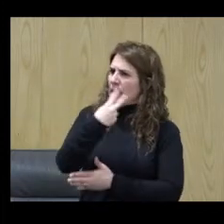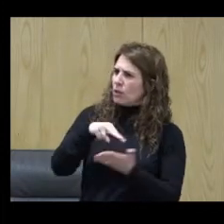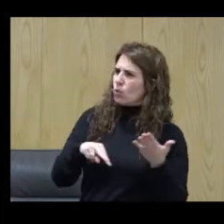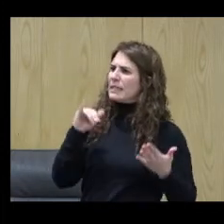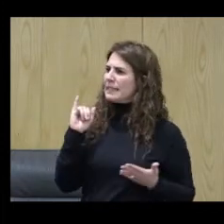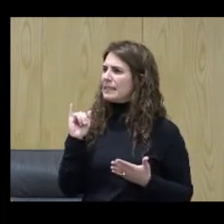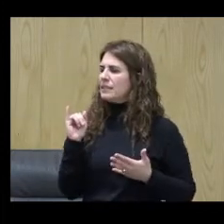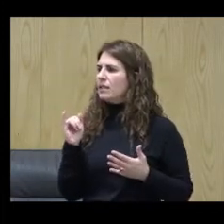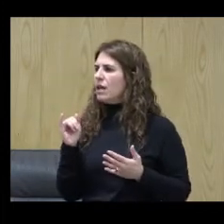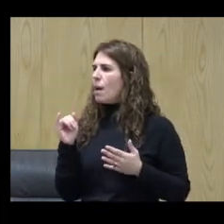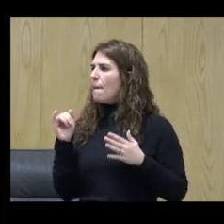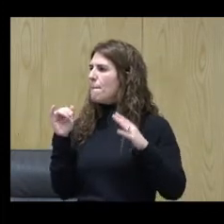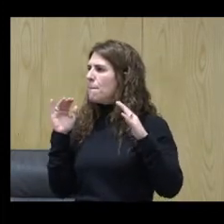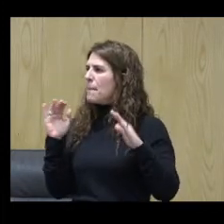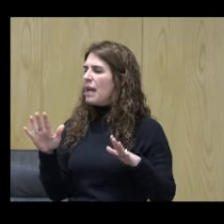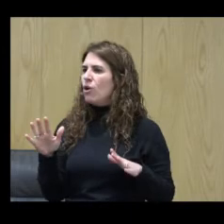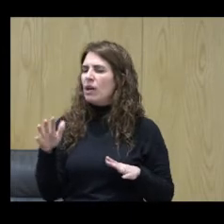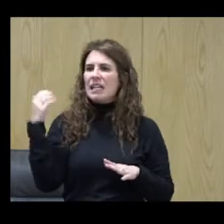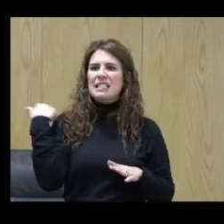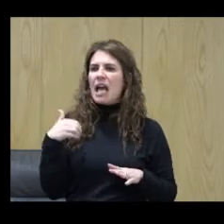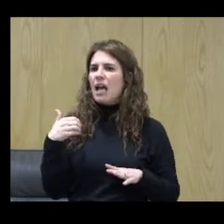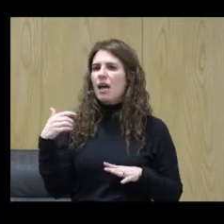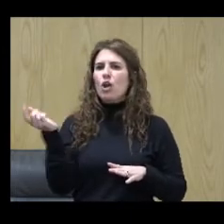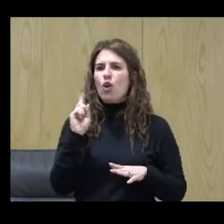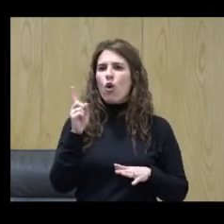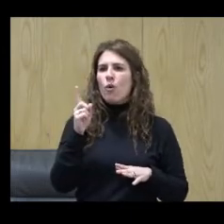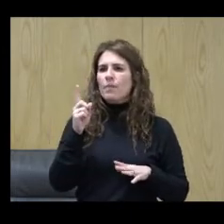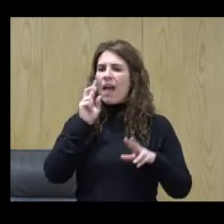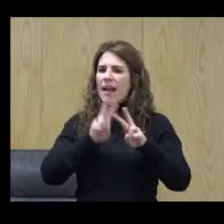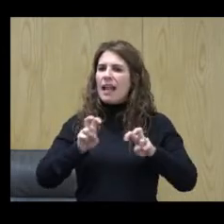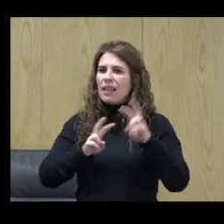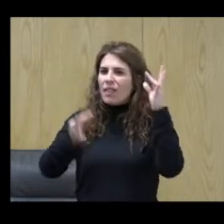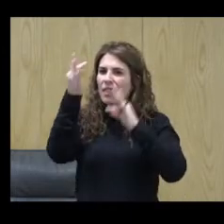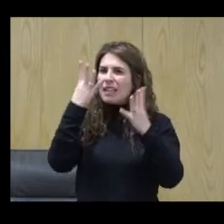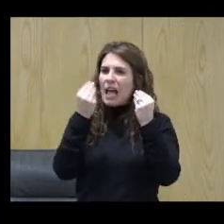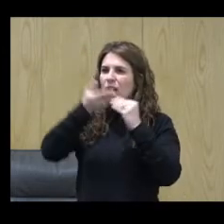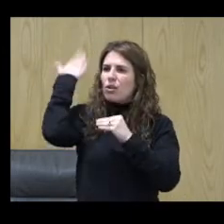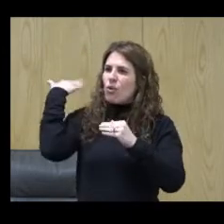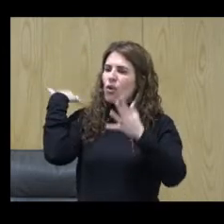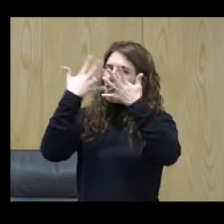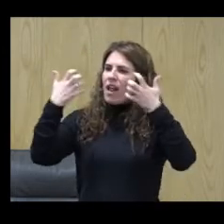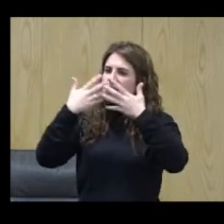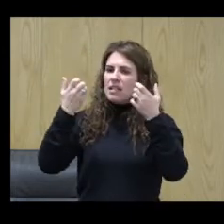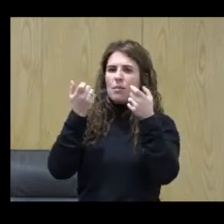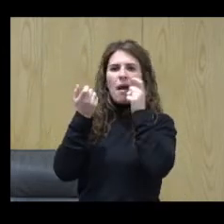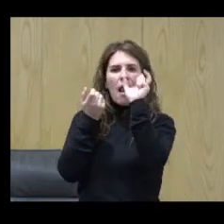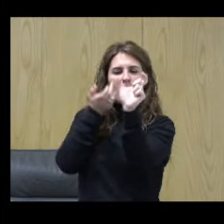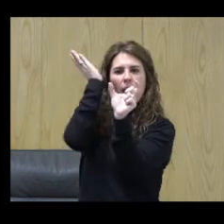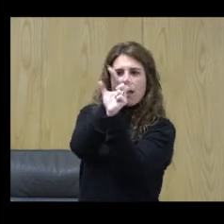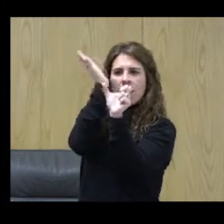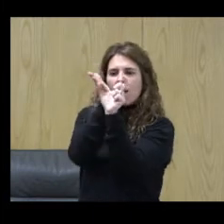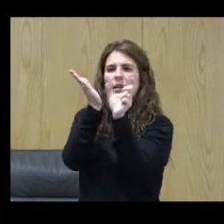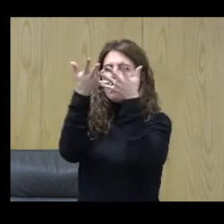se remite a esas estructuras silábicas o a esas frases aisladas, sino a cualquier contexto en el que